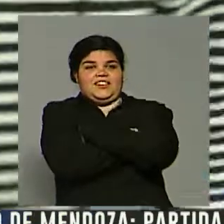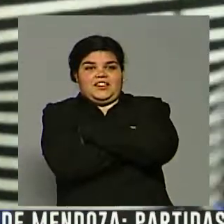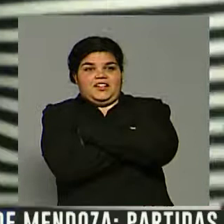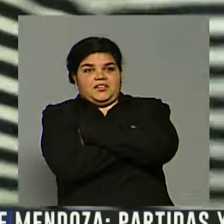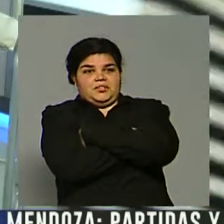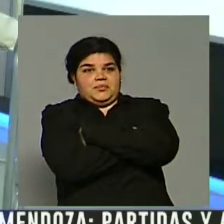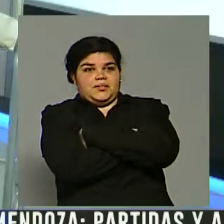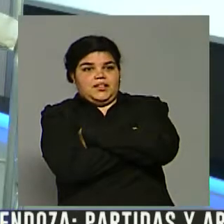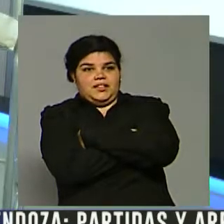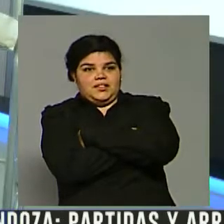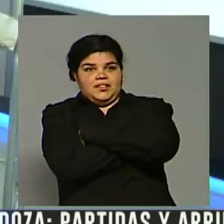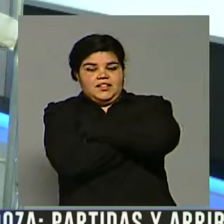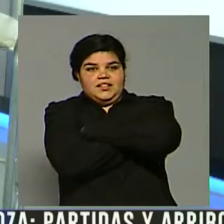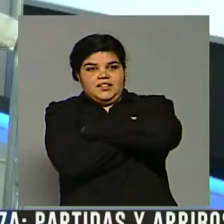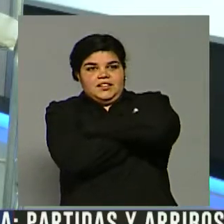Mafangulo.